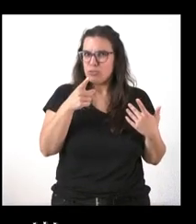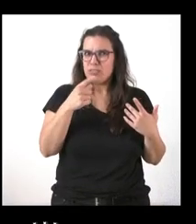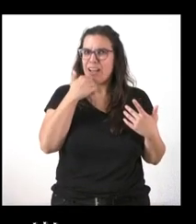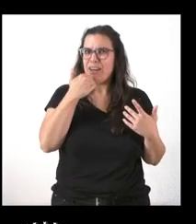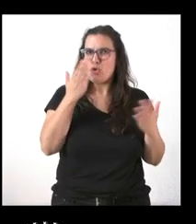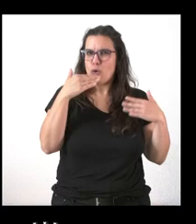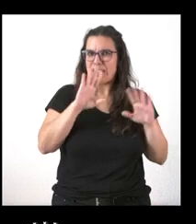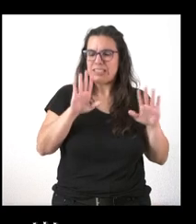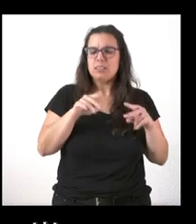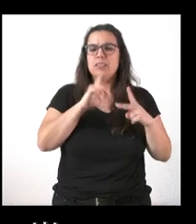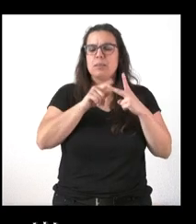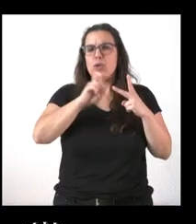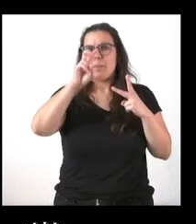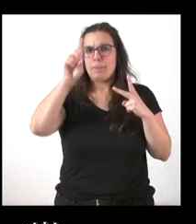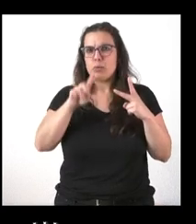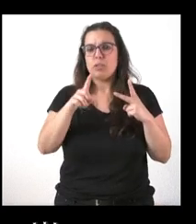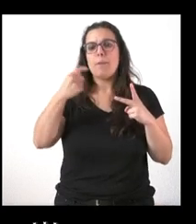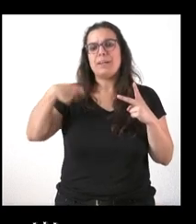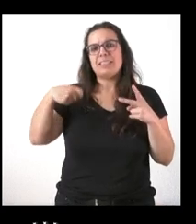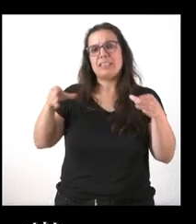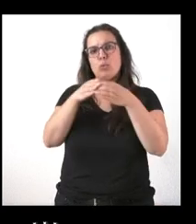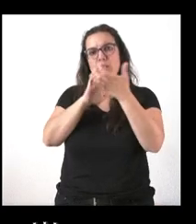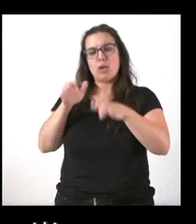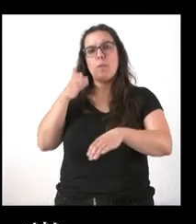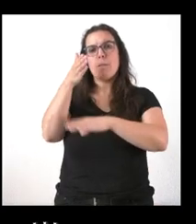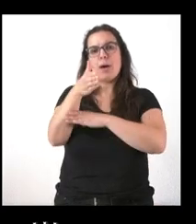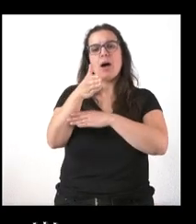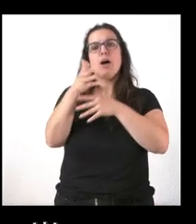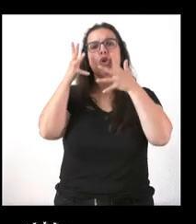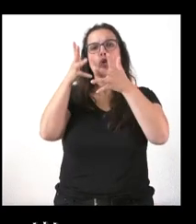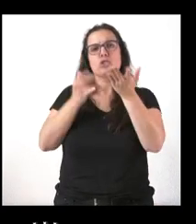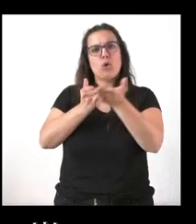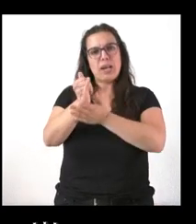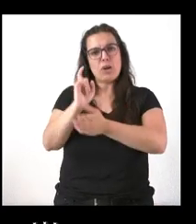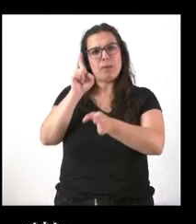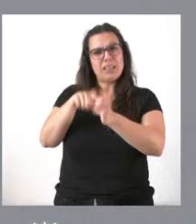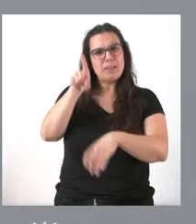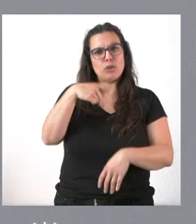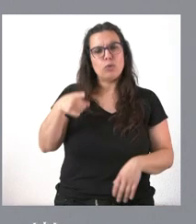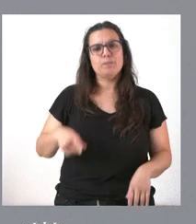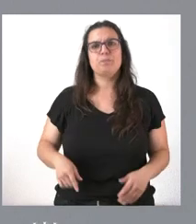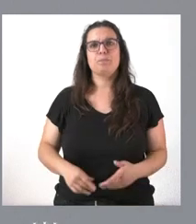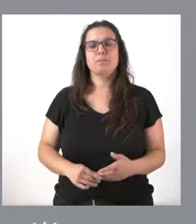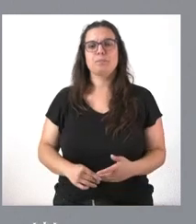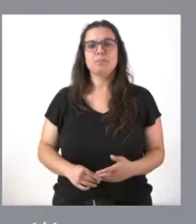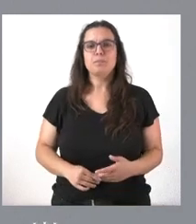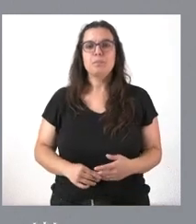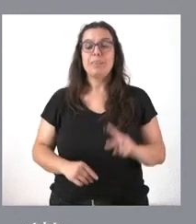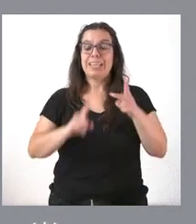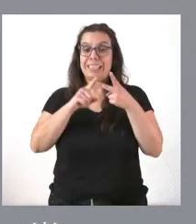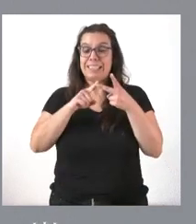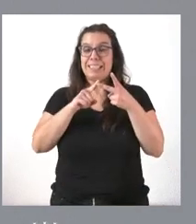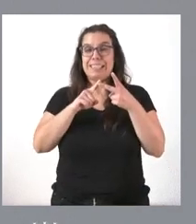y luego quería preguntar si el presidente de la junta va a estar en el consejo Agrario creo que se había dicho que podía estar esta segunda